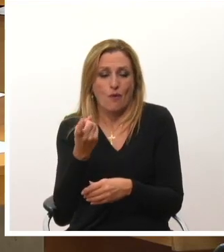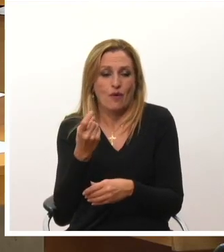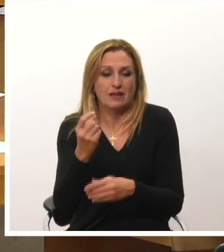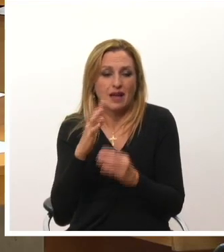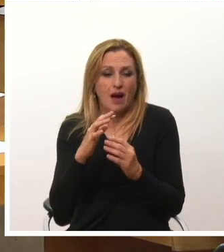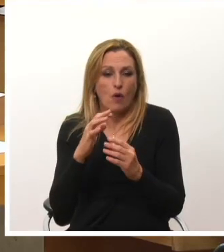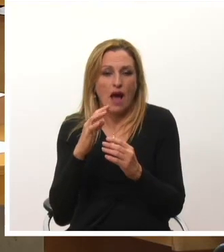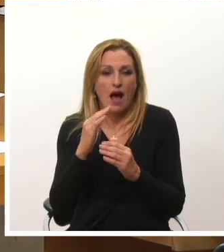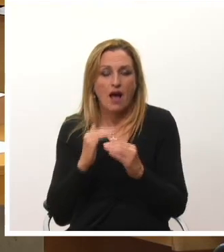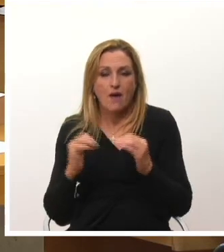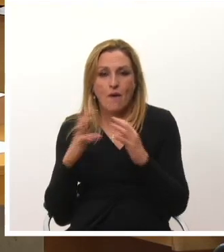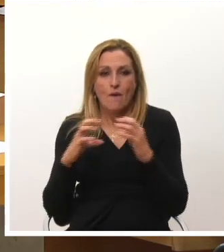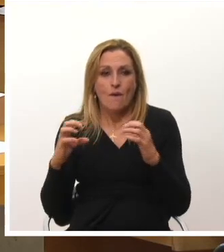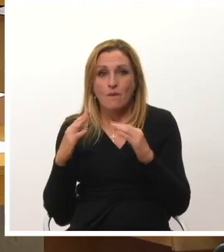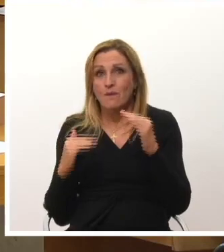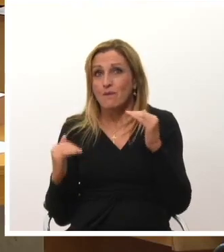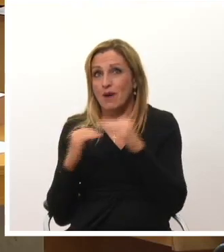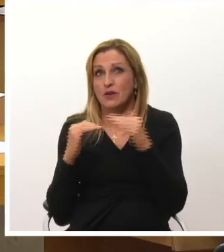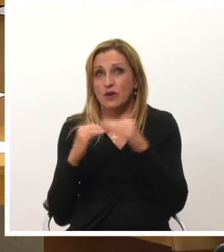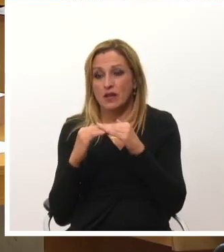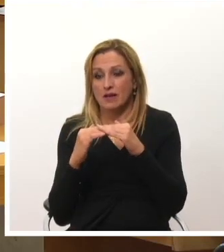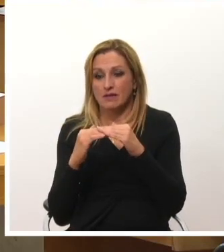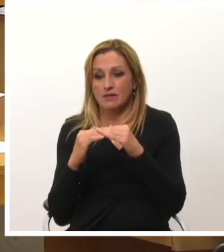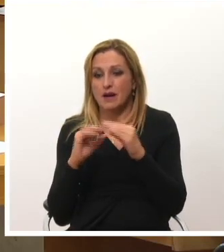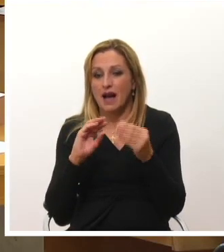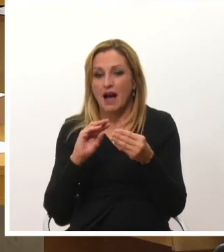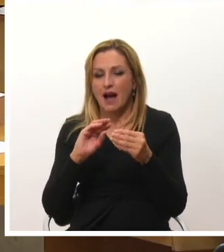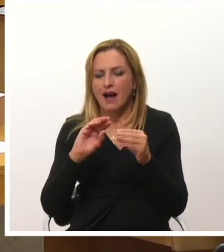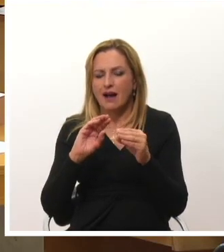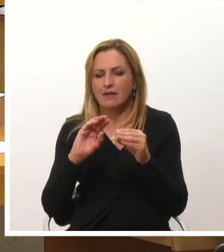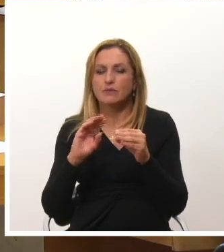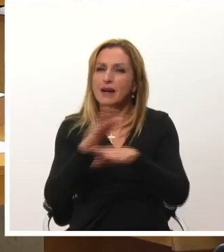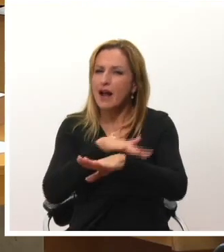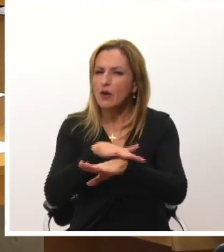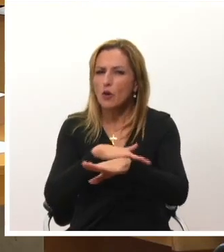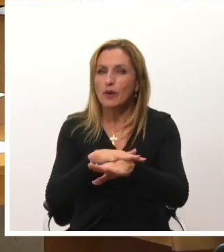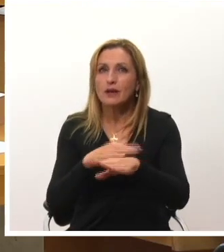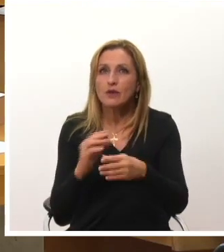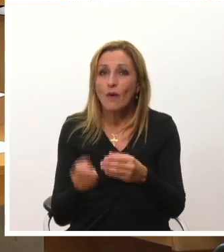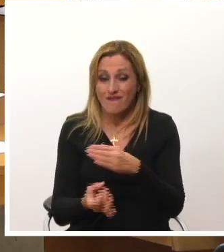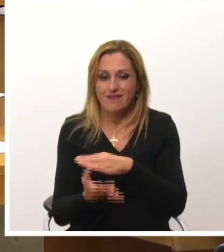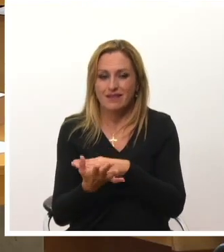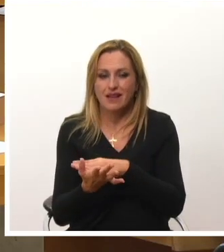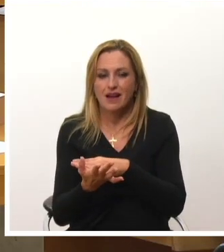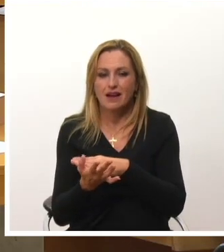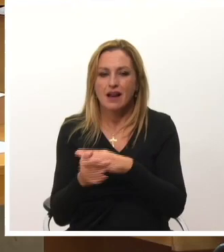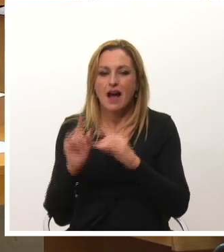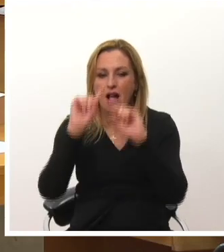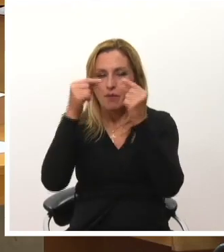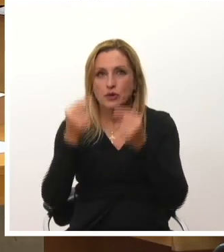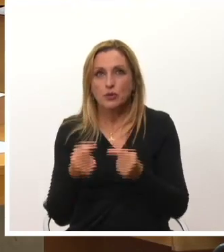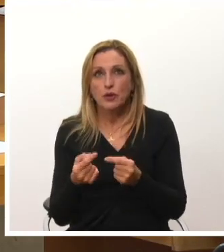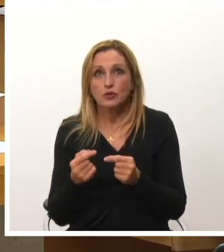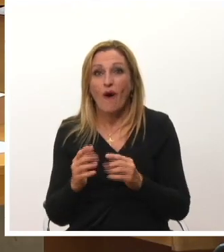formar gobierno para para tener gobierno pero no en mayoría necesita apoyos para cuestiones tan importantes como la aprobación de los presupuestos la